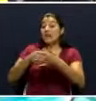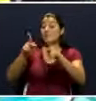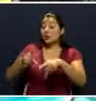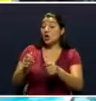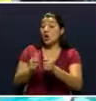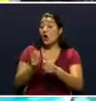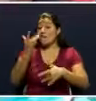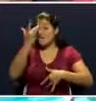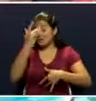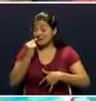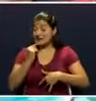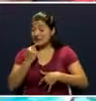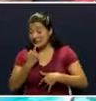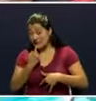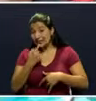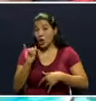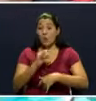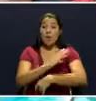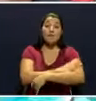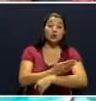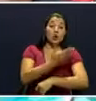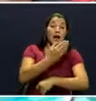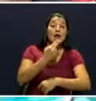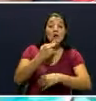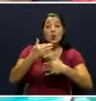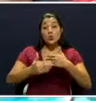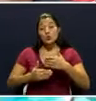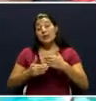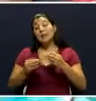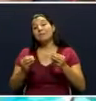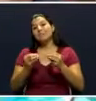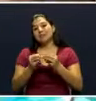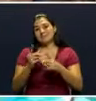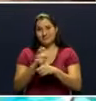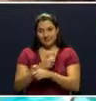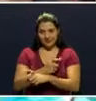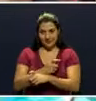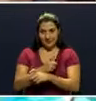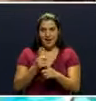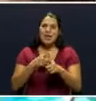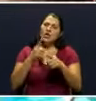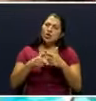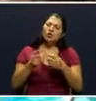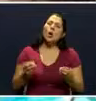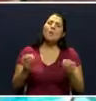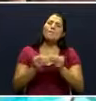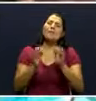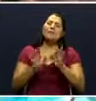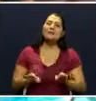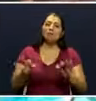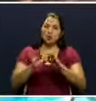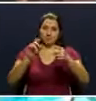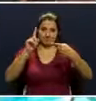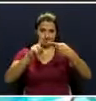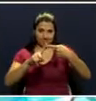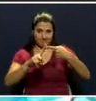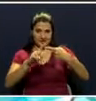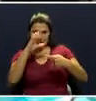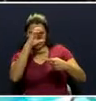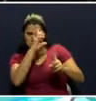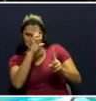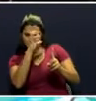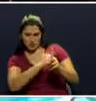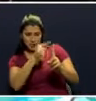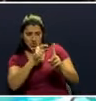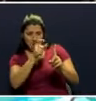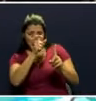una respuesta muy débil y van a tener complicaciones. Entonces, las estrategias más importantes: detección temprana del caso, identificación